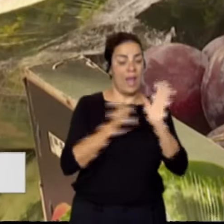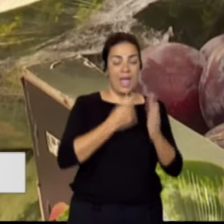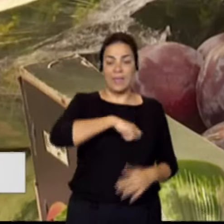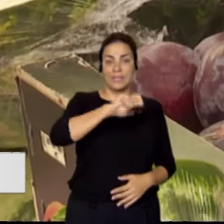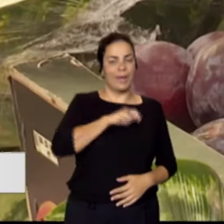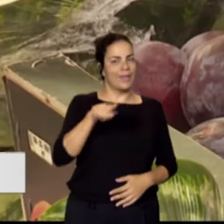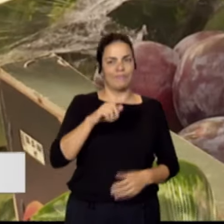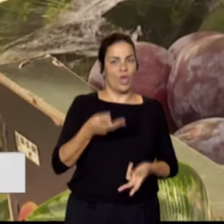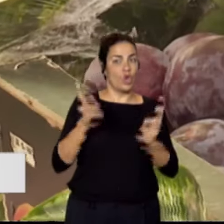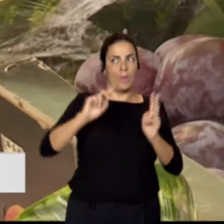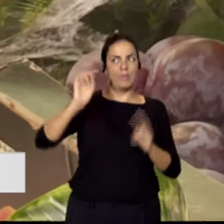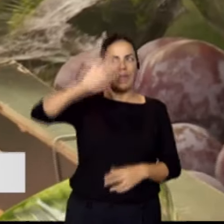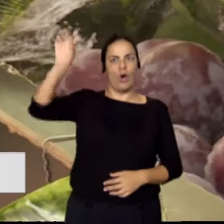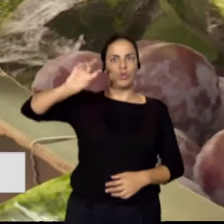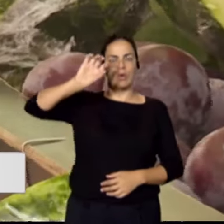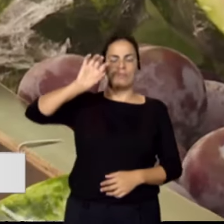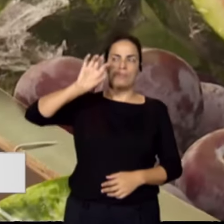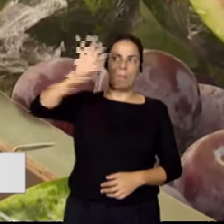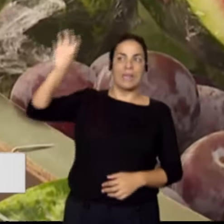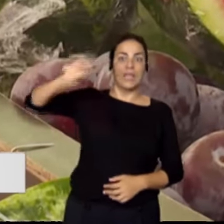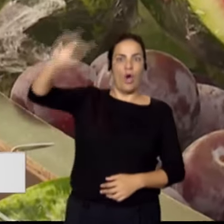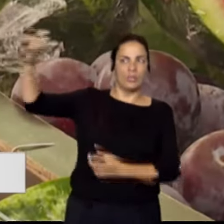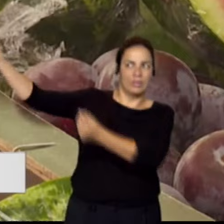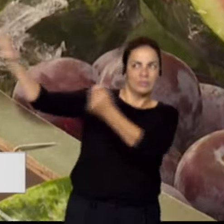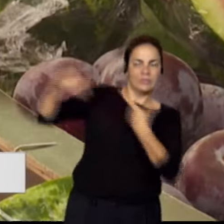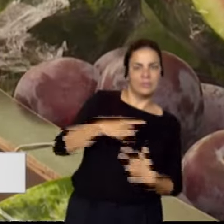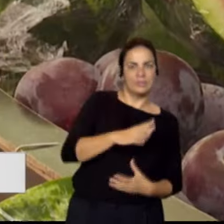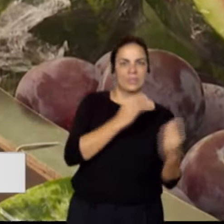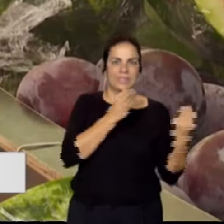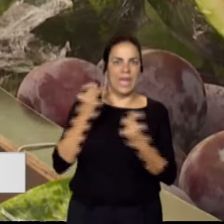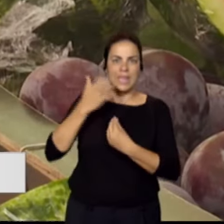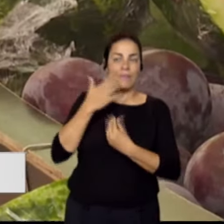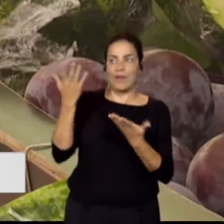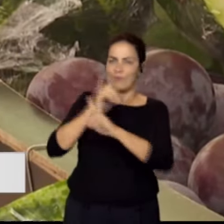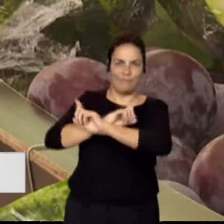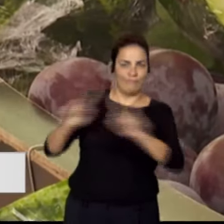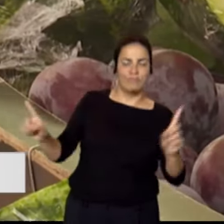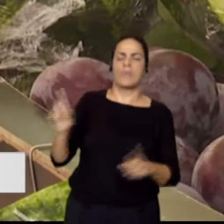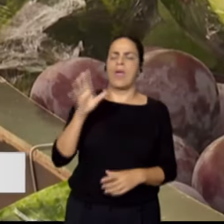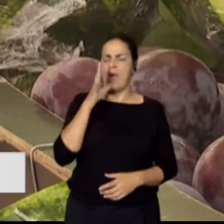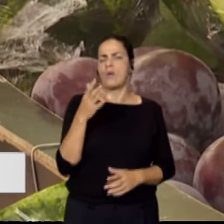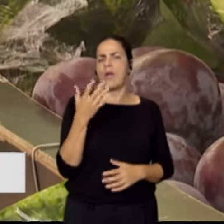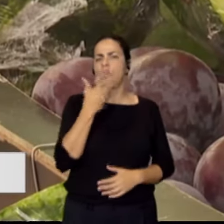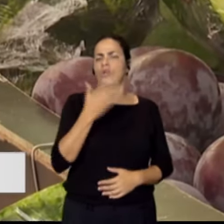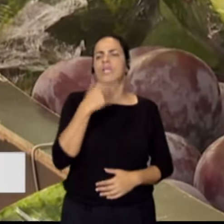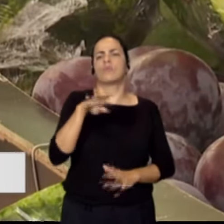de terceros países en unos minutos conocemos Cómo se establece este protocolo de seguridad